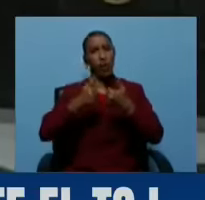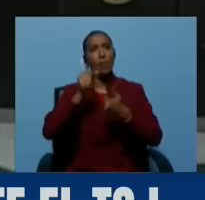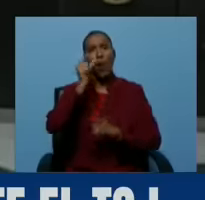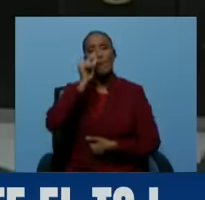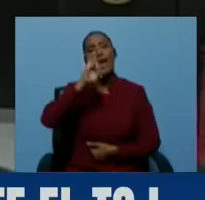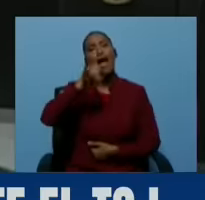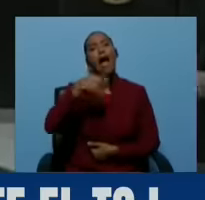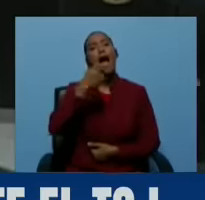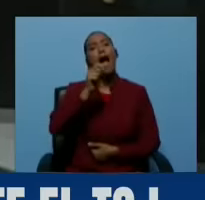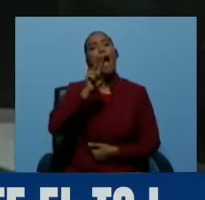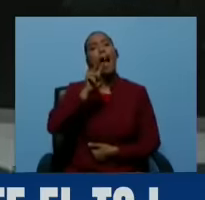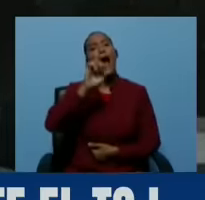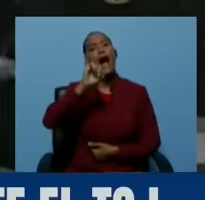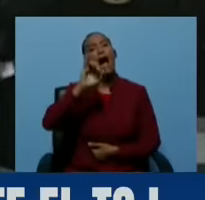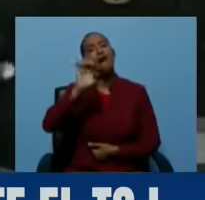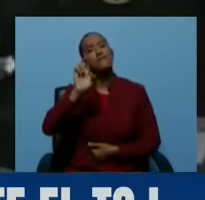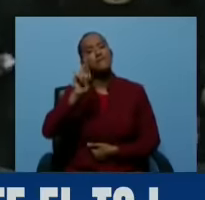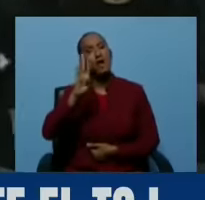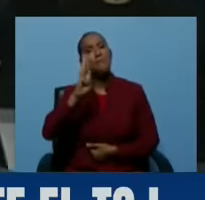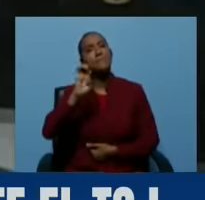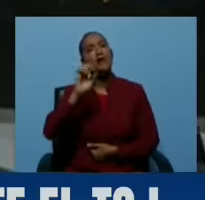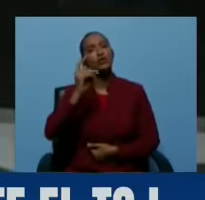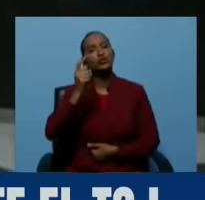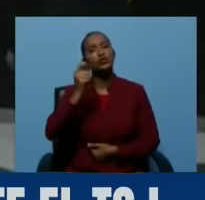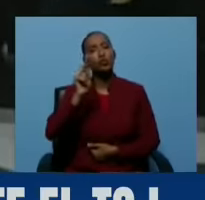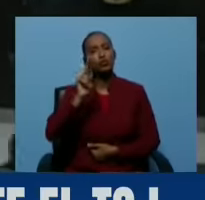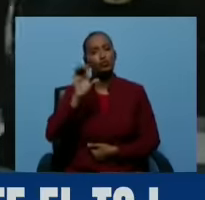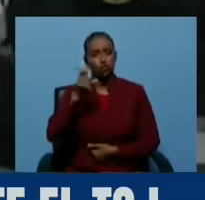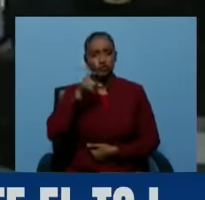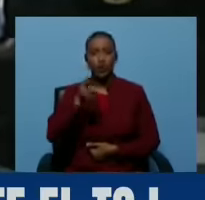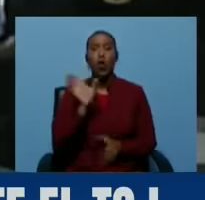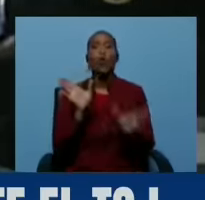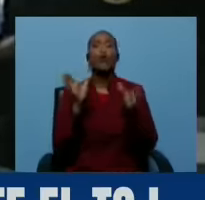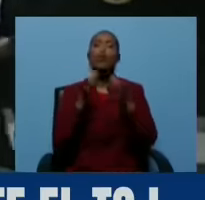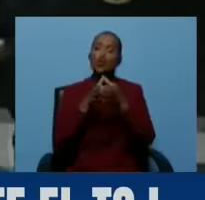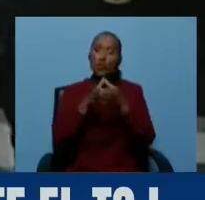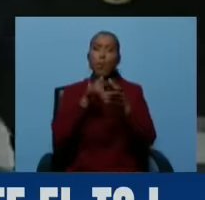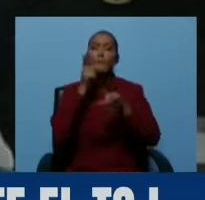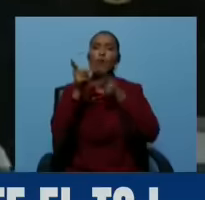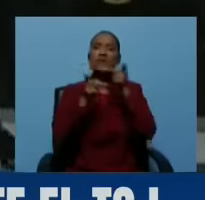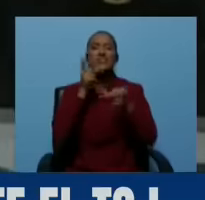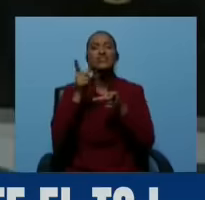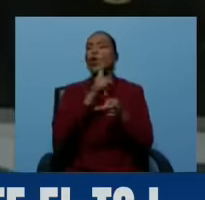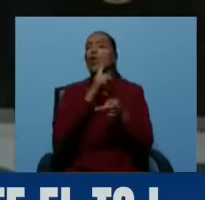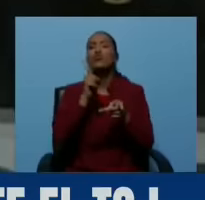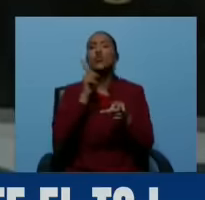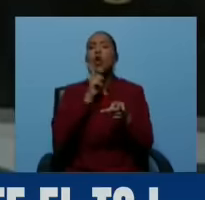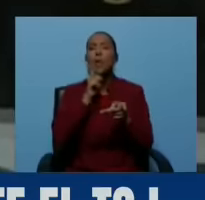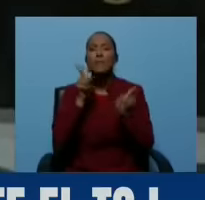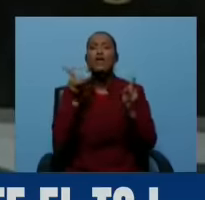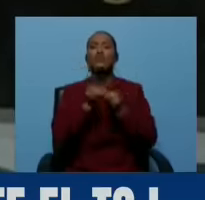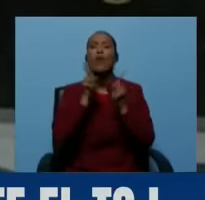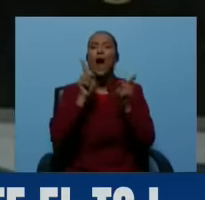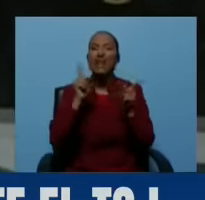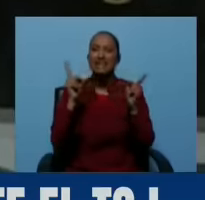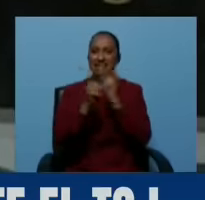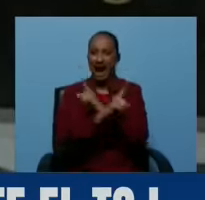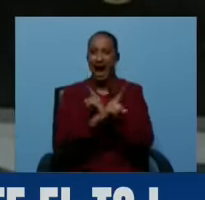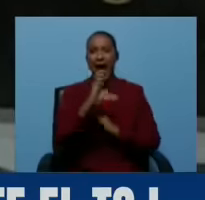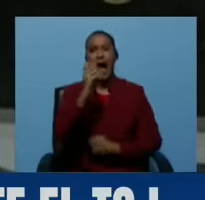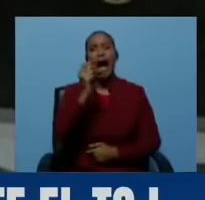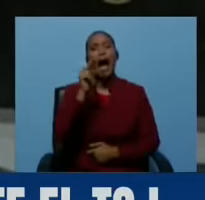de la organización con fines políticos El Cambio, quien ya se encuentra en la sala en compañía de su representante legal.